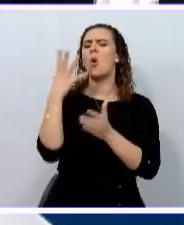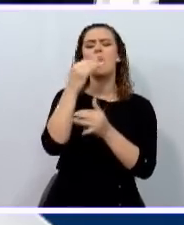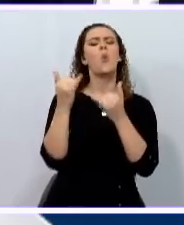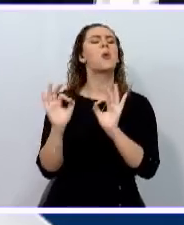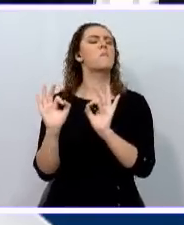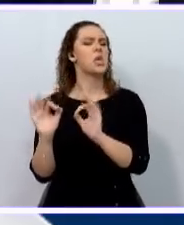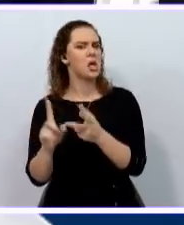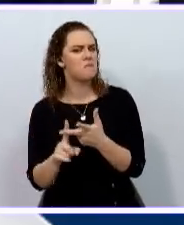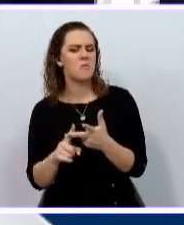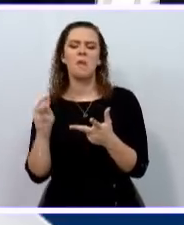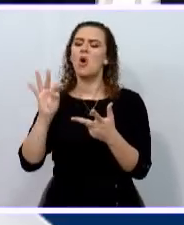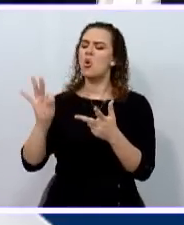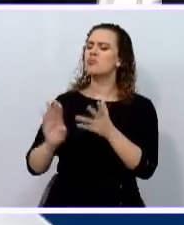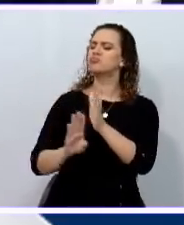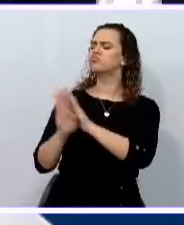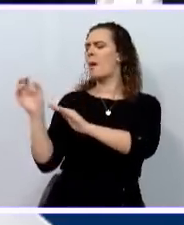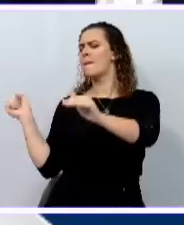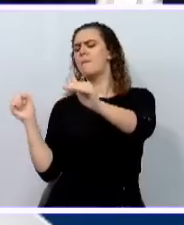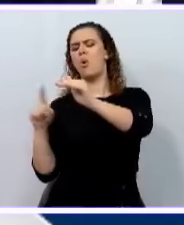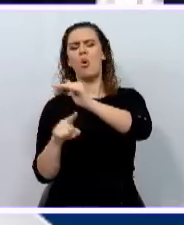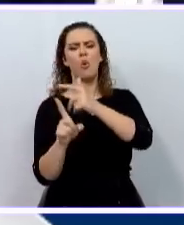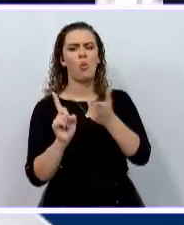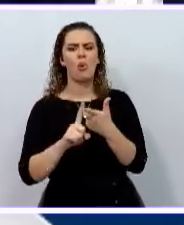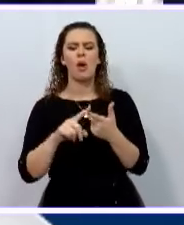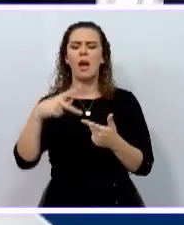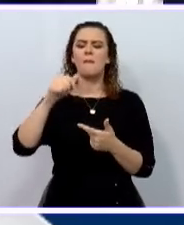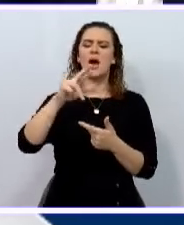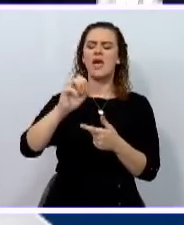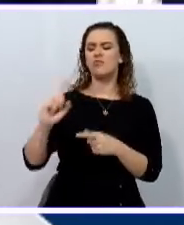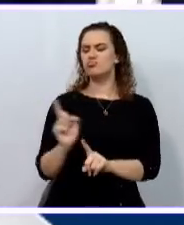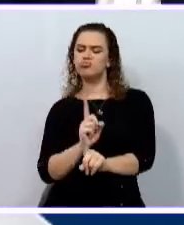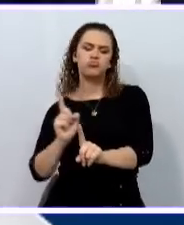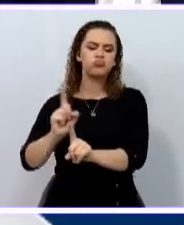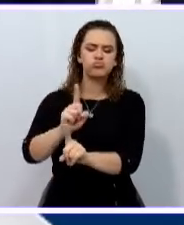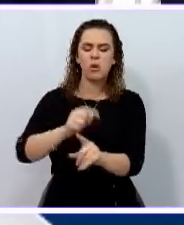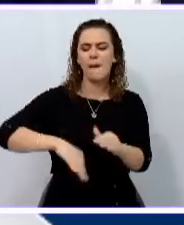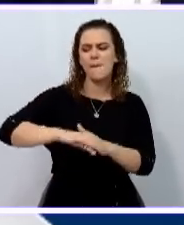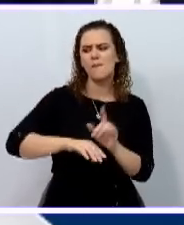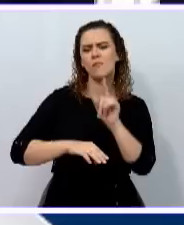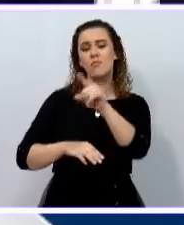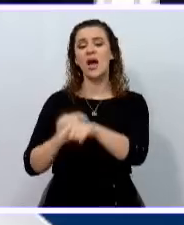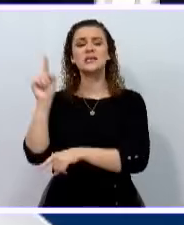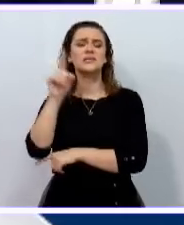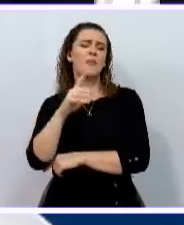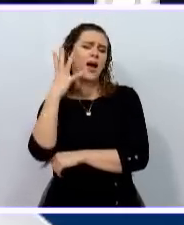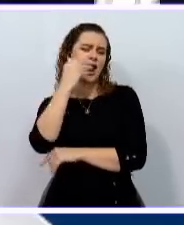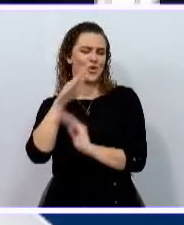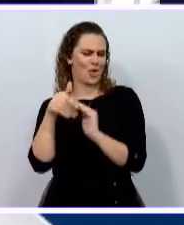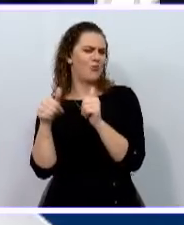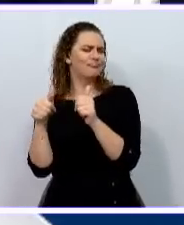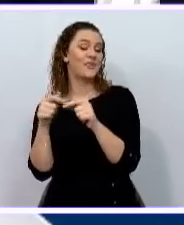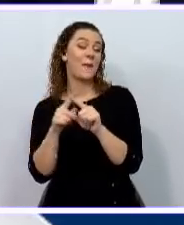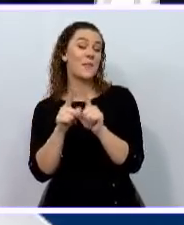se juega bien y cuando Mariano La cuelga de un ángulo y cuando para él se quita tres y la pone al palo largo esa prisa es lindísimo todo